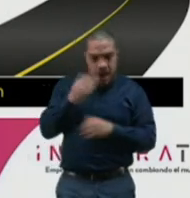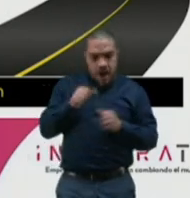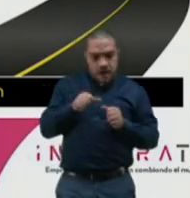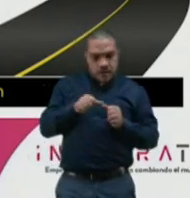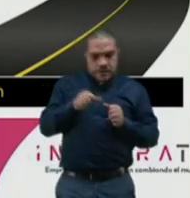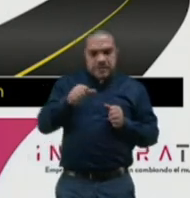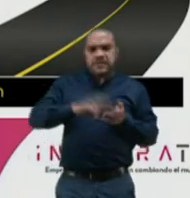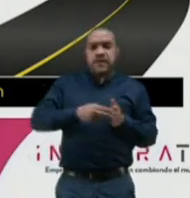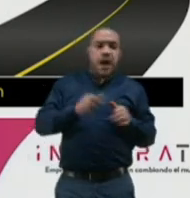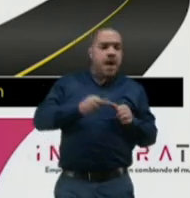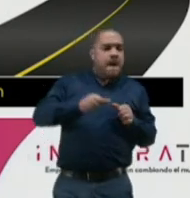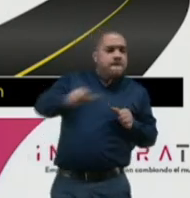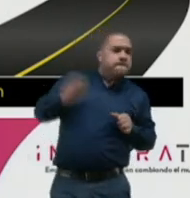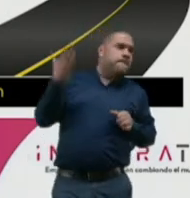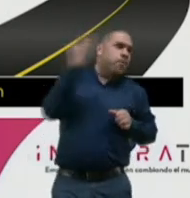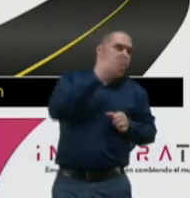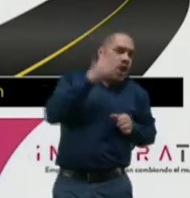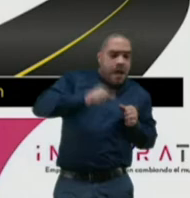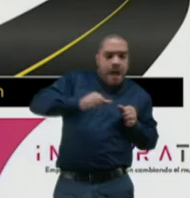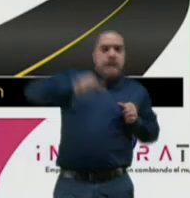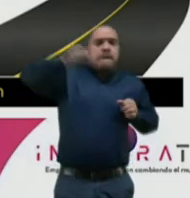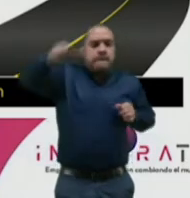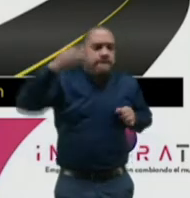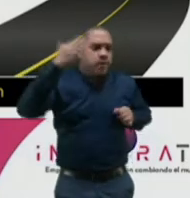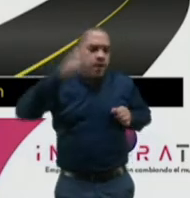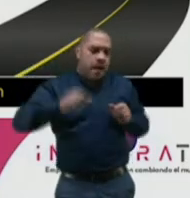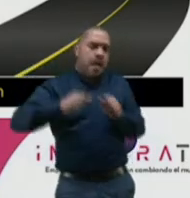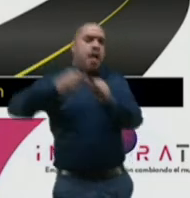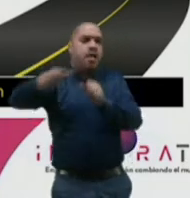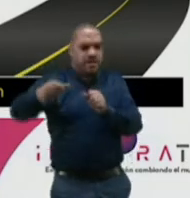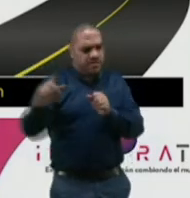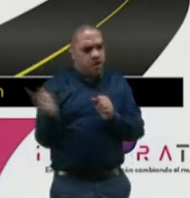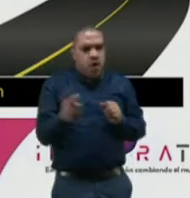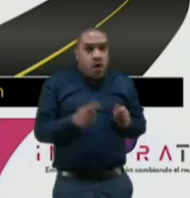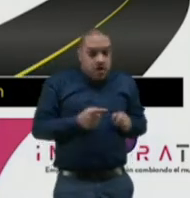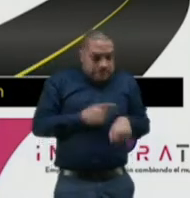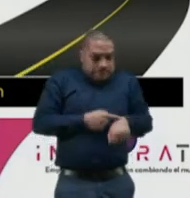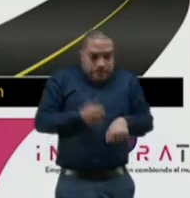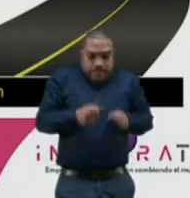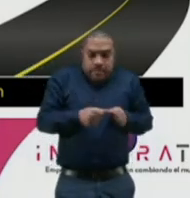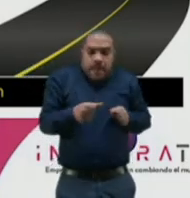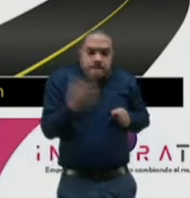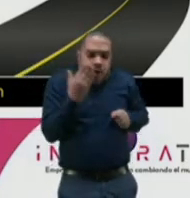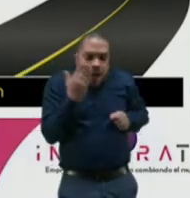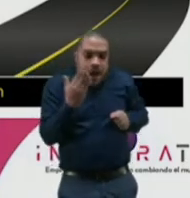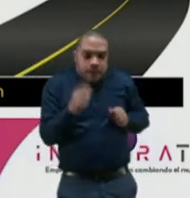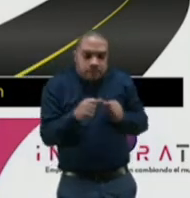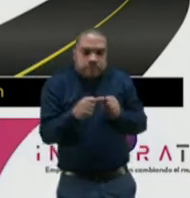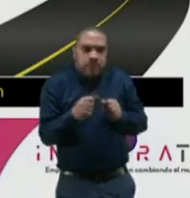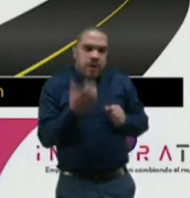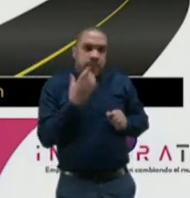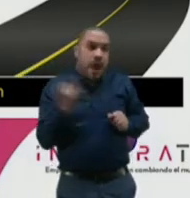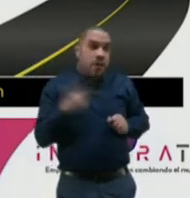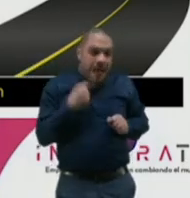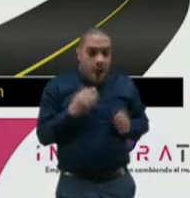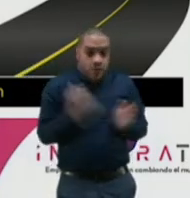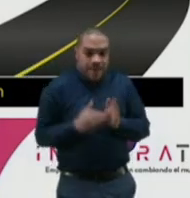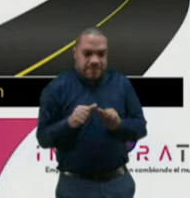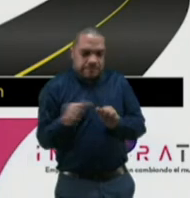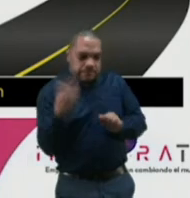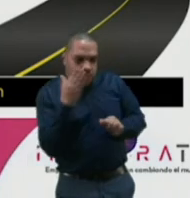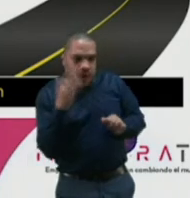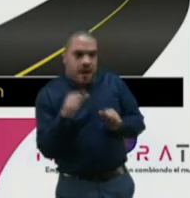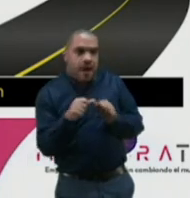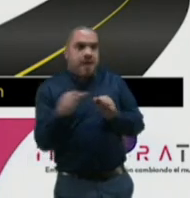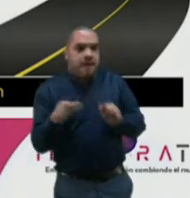probar. El ADN de la compañía que está creando depende de ustedes. Depende del valor que ustedes tengan. ¿Qué es lo que ustedes valoran? ¿Qué es lo